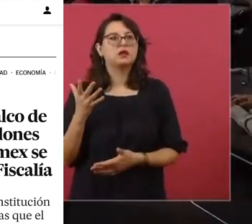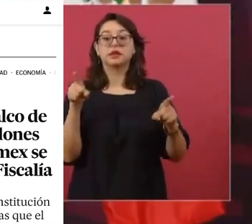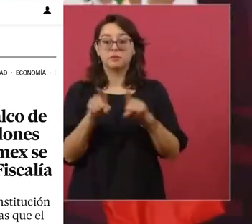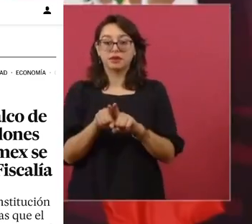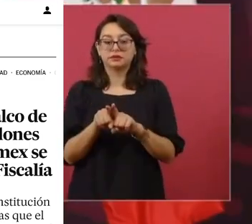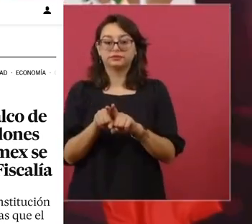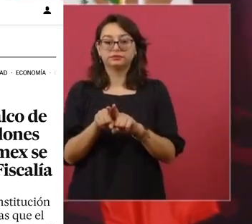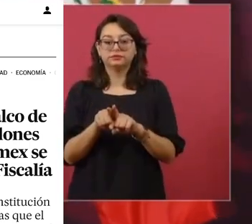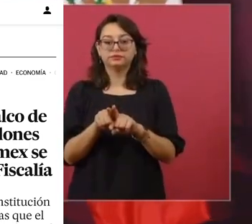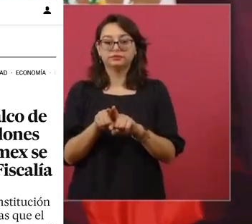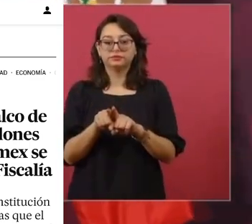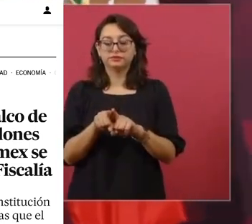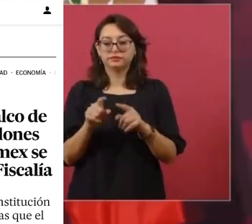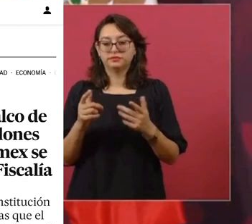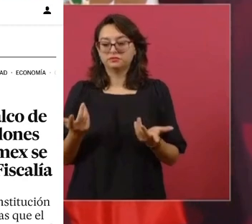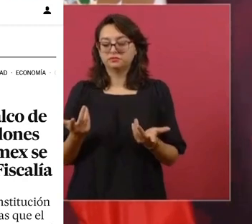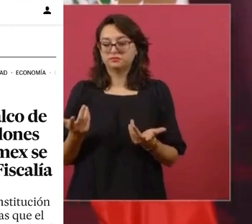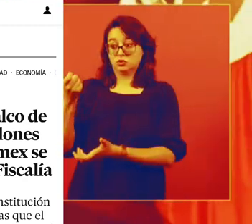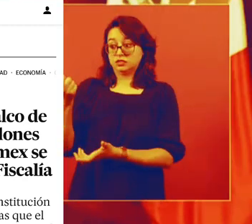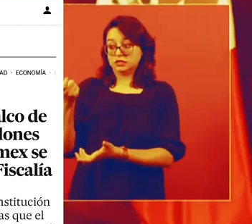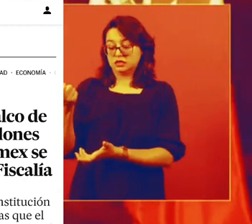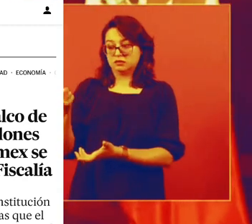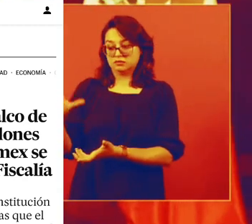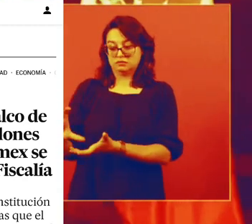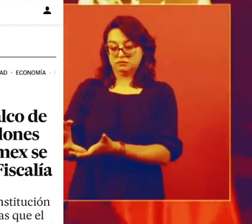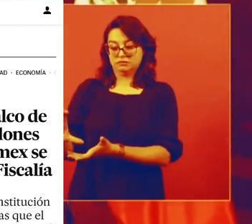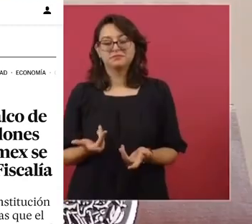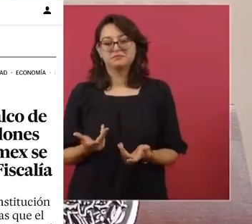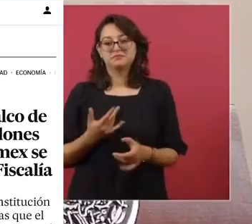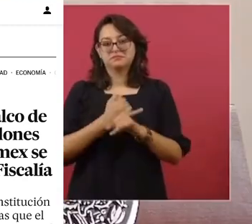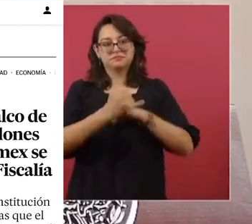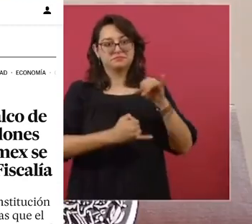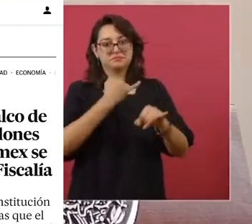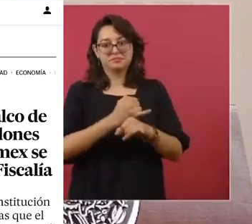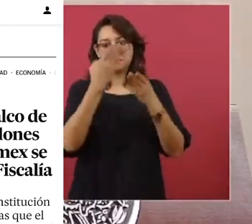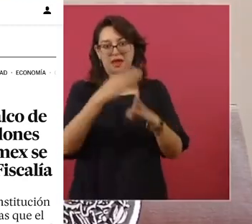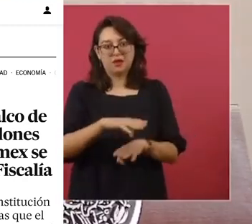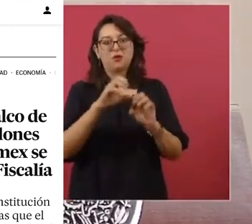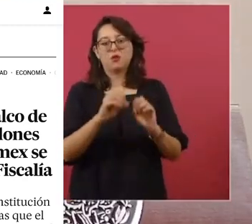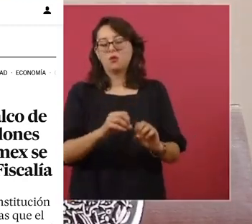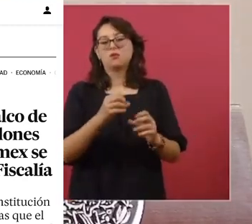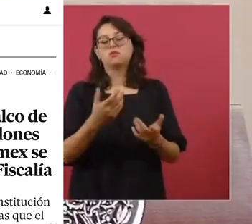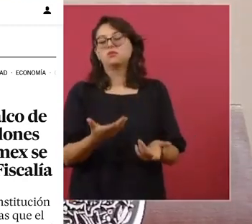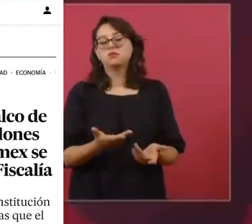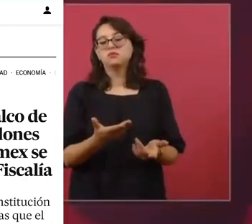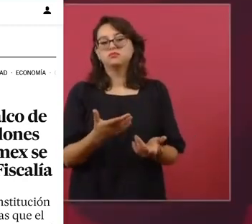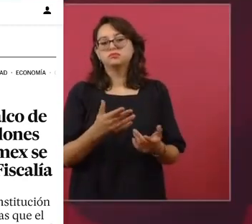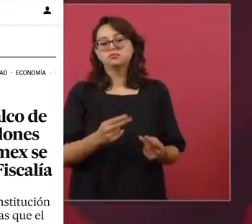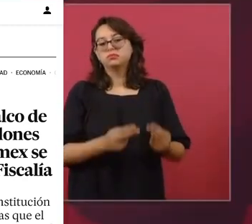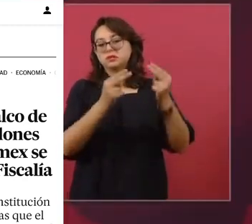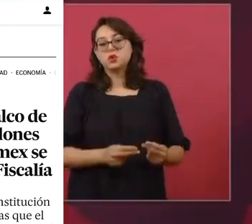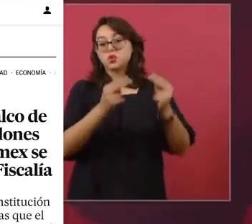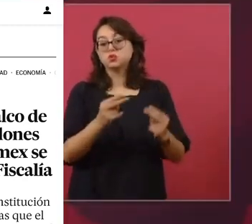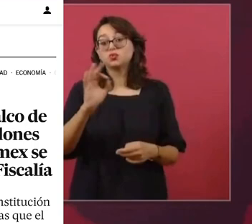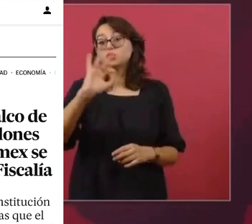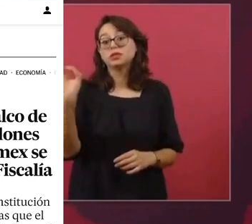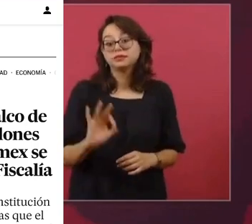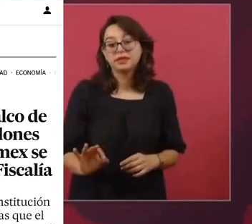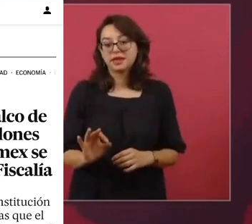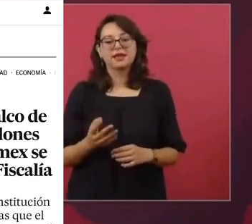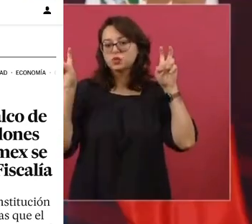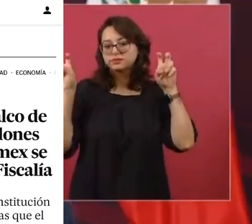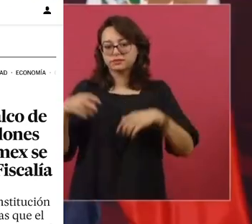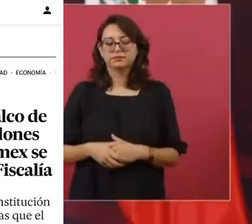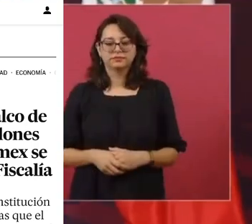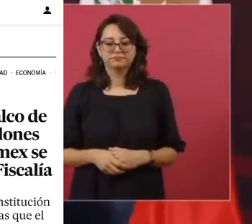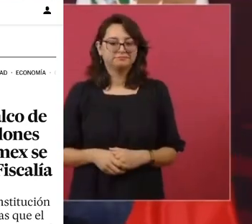funcionarios empiezan a colocar dinero público en bonos, donde supuestamente les ofrecían más